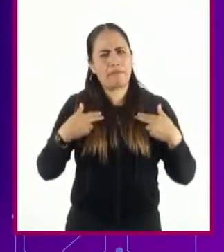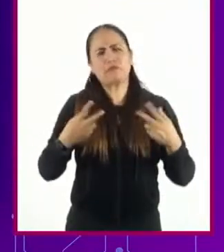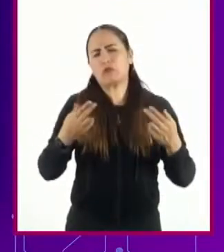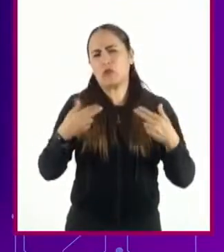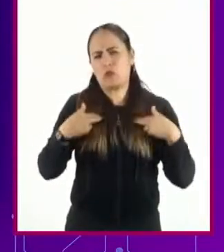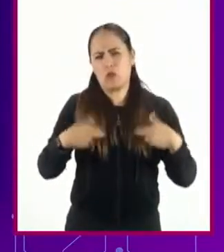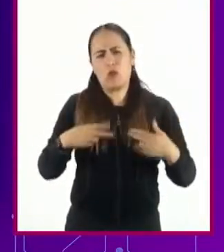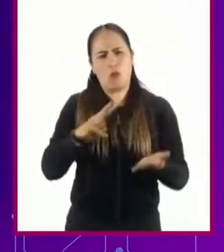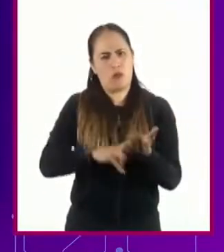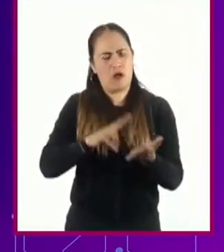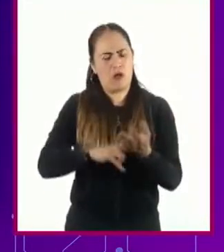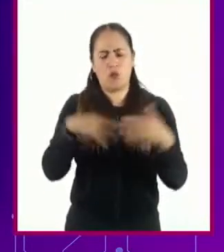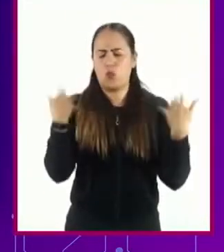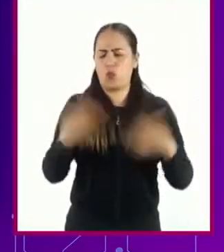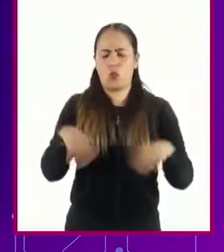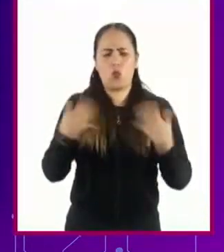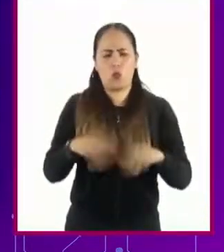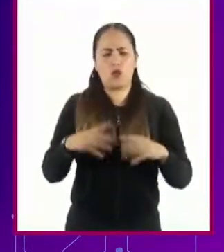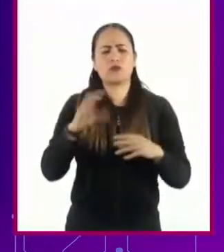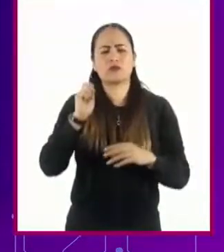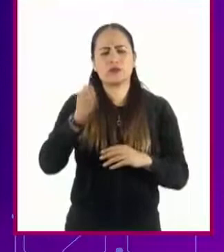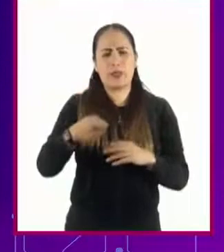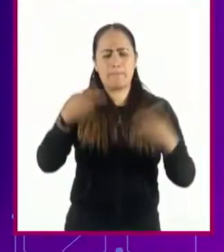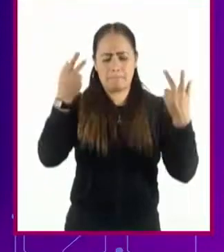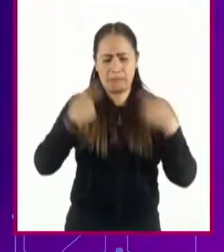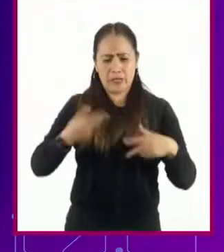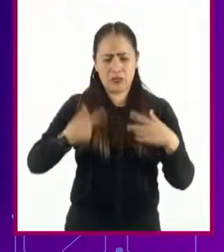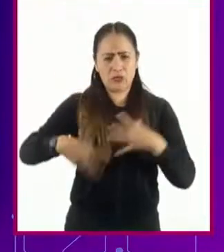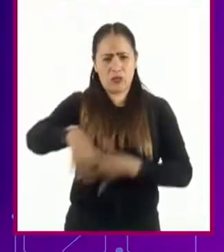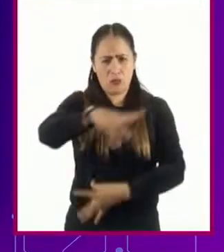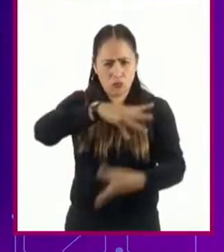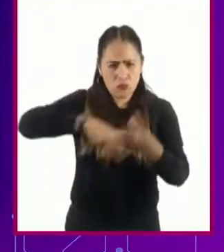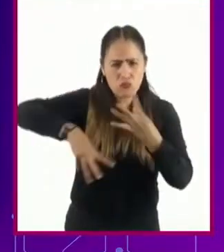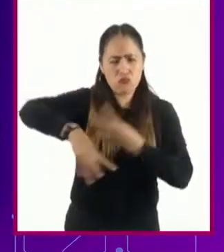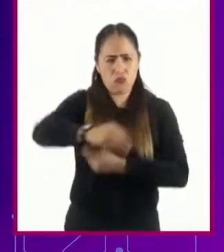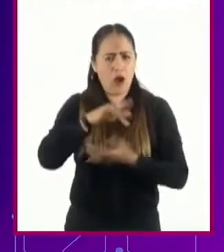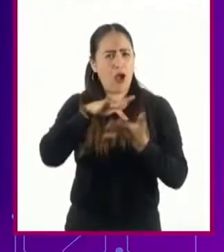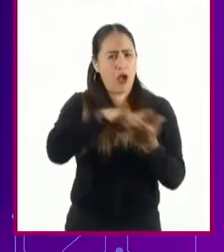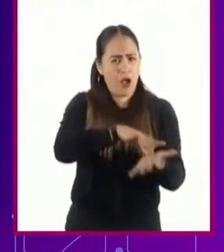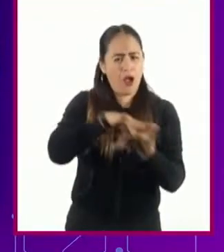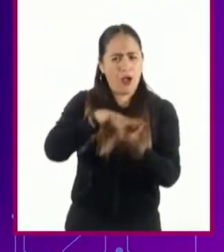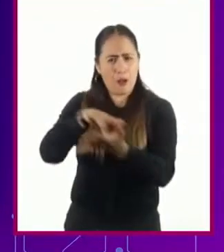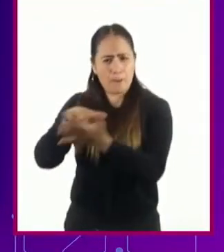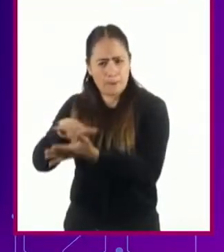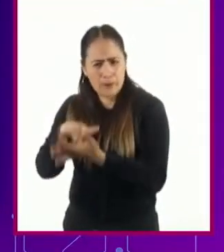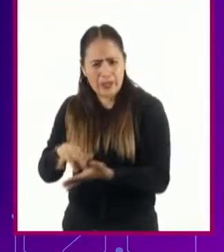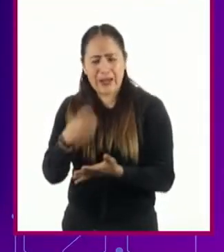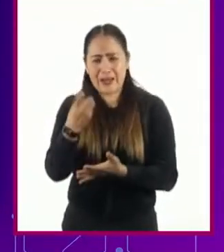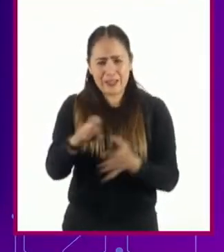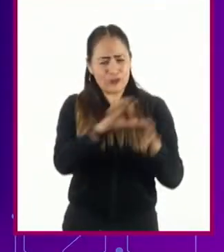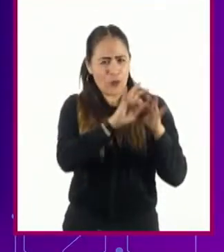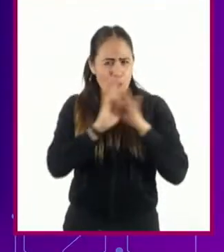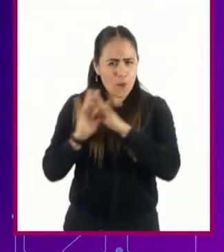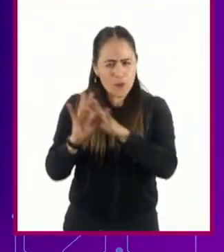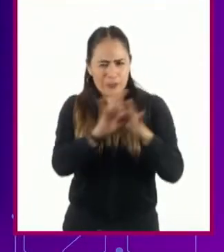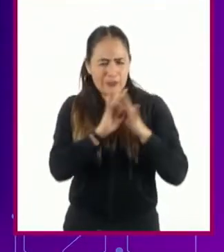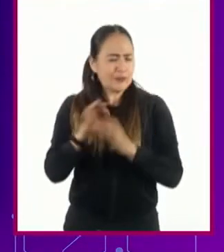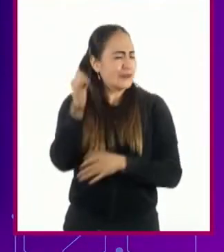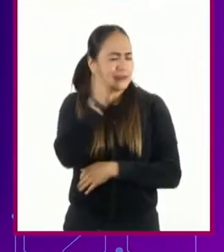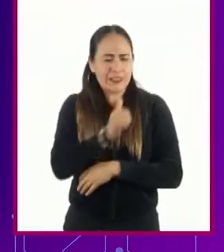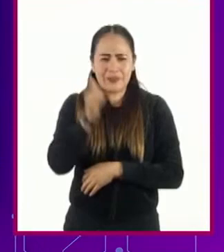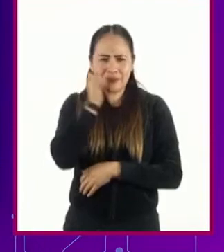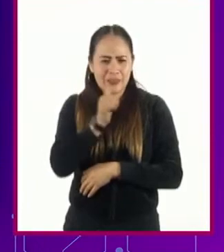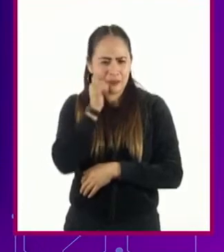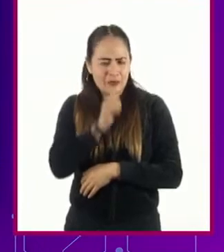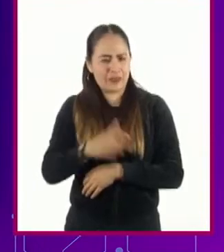define como la colaboración mutua entre las personas. Es el sentimiento que mantiene a las personas unidas en todo momento,